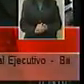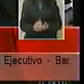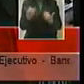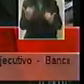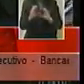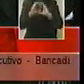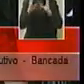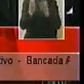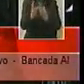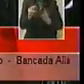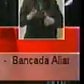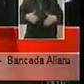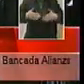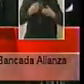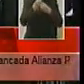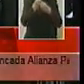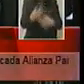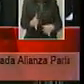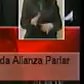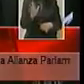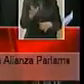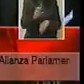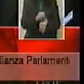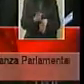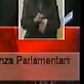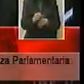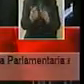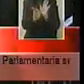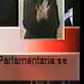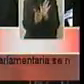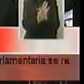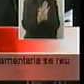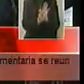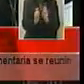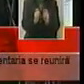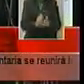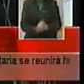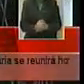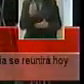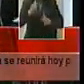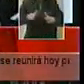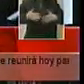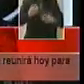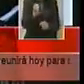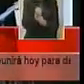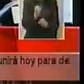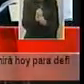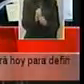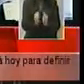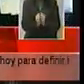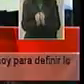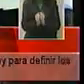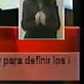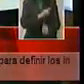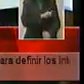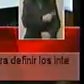Ahora el Congreso no puede renunciar a su capacidad de legislar. Podemos trabajarlo con